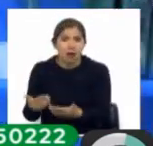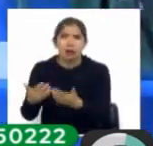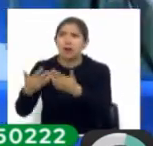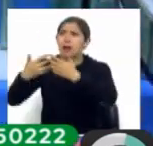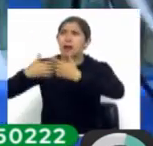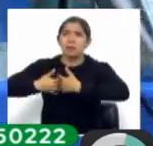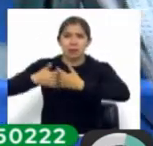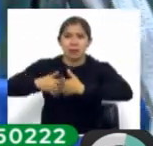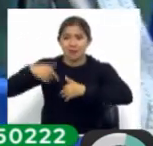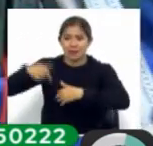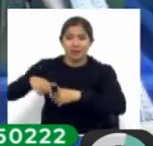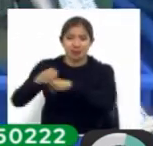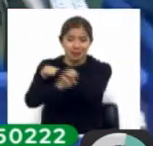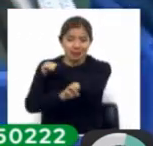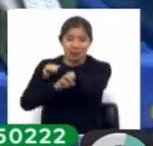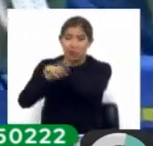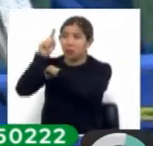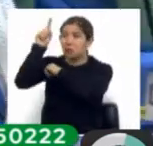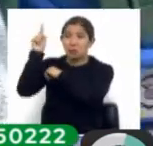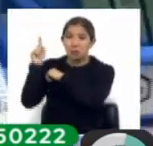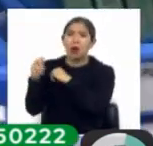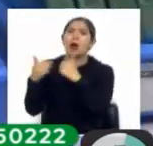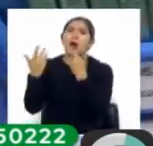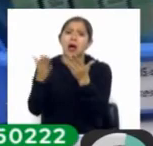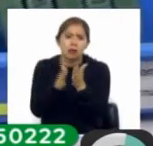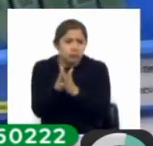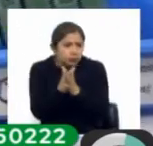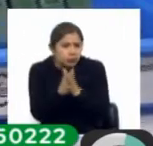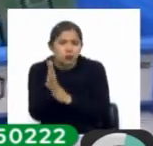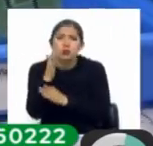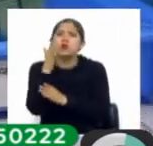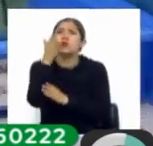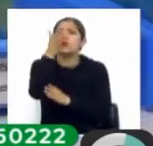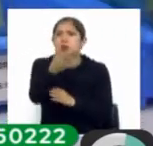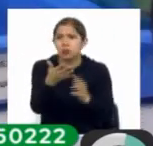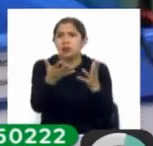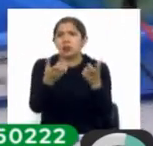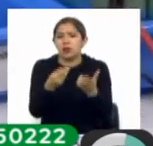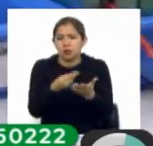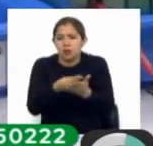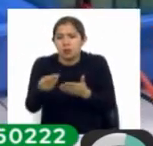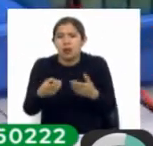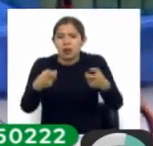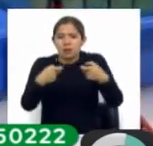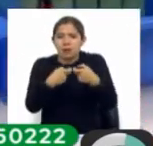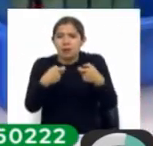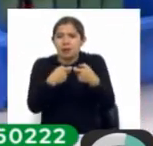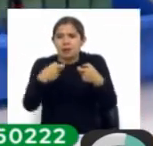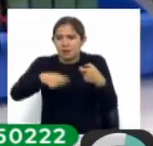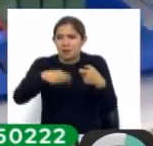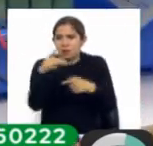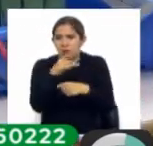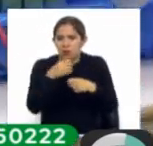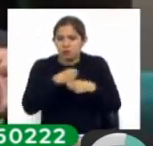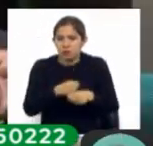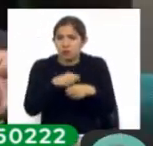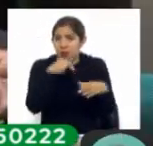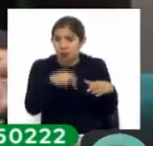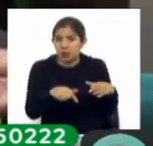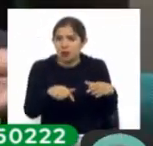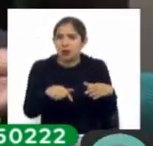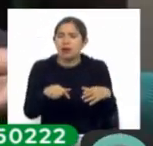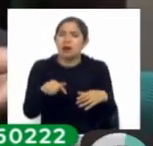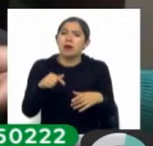empresas del exterior muy interesadas en un futuro también comprar baterías bolivianas y de esta